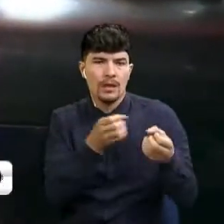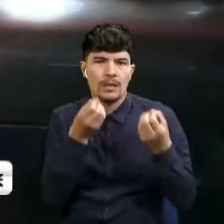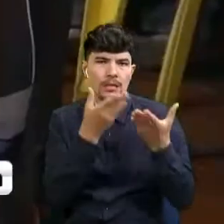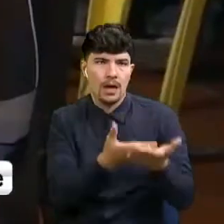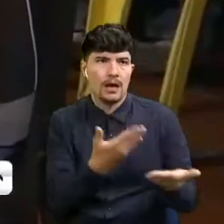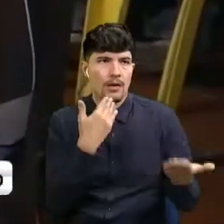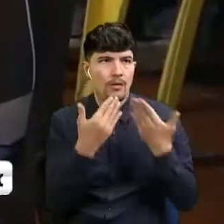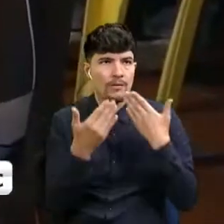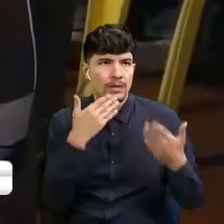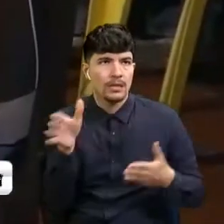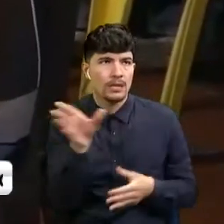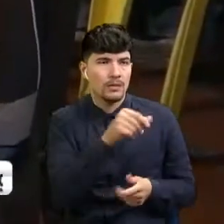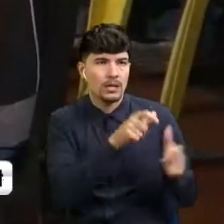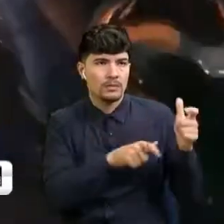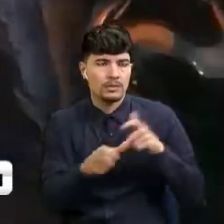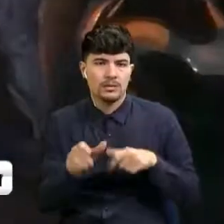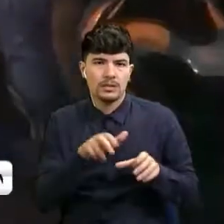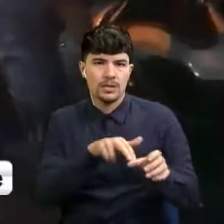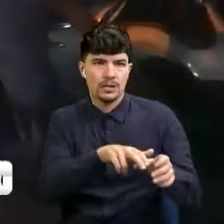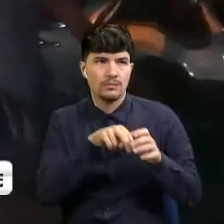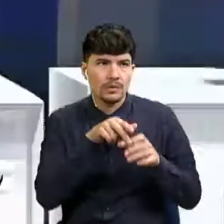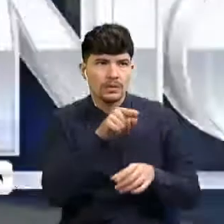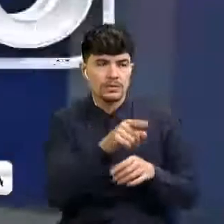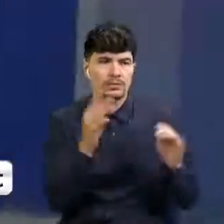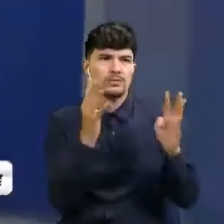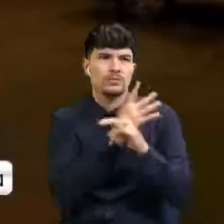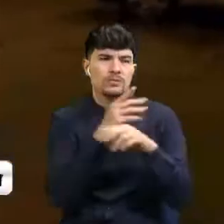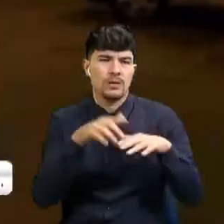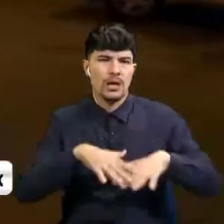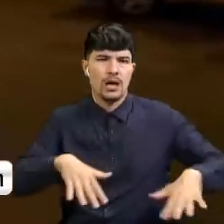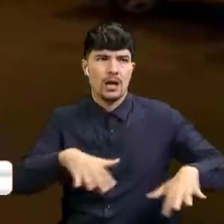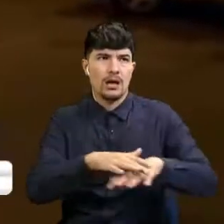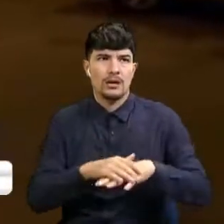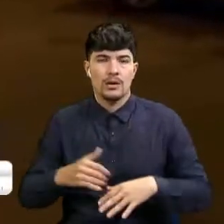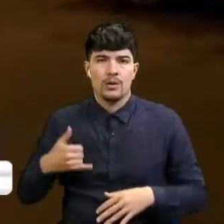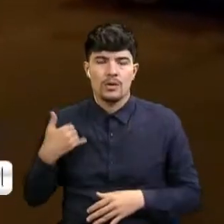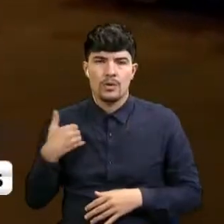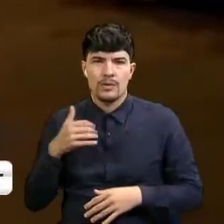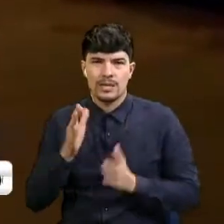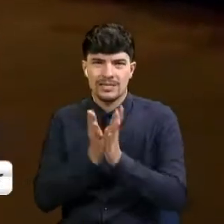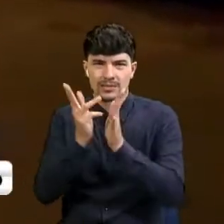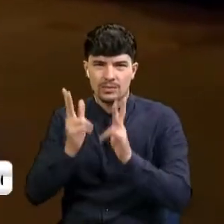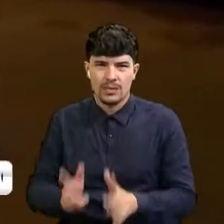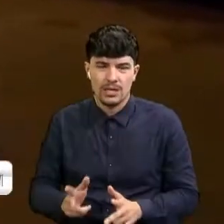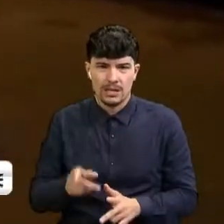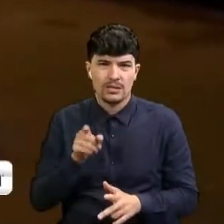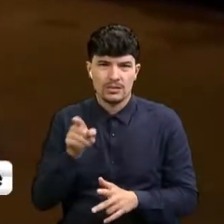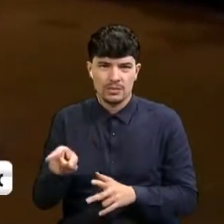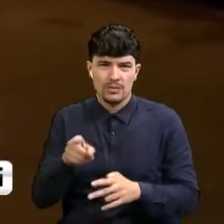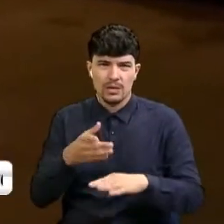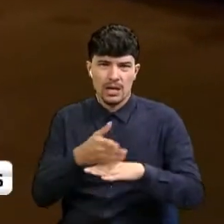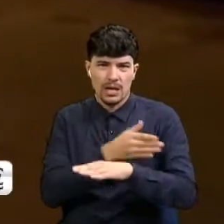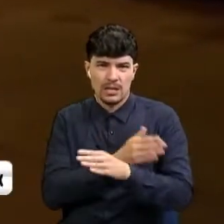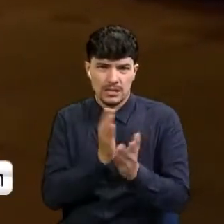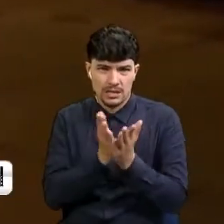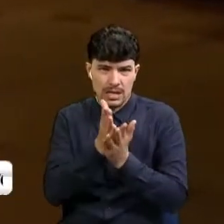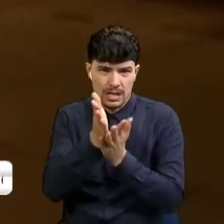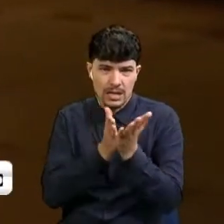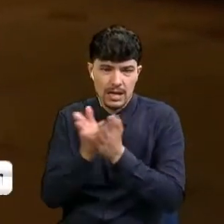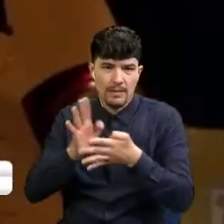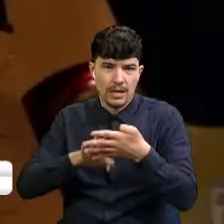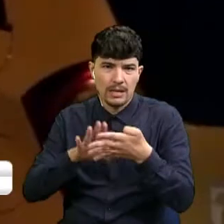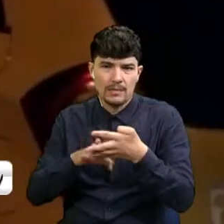y confianza a las personas que transitan en el sector. Un joven estudiante de pregrado de matemáticas, según versión de